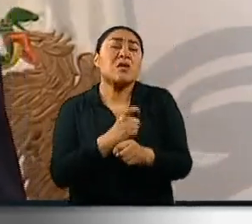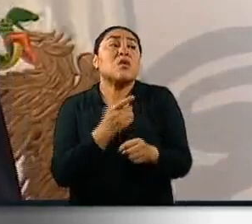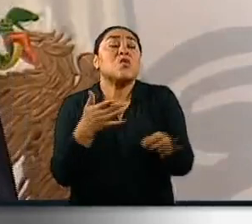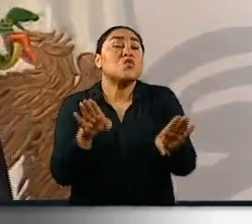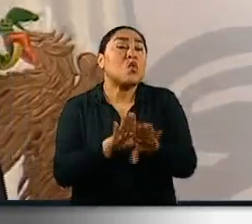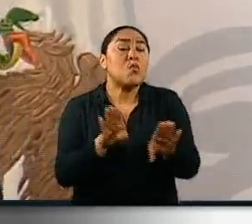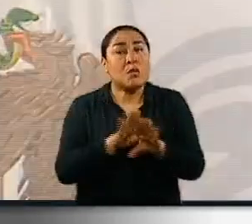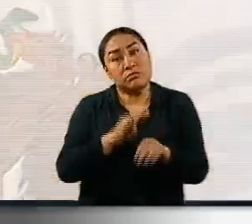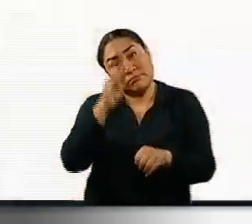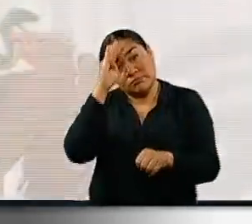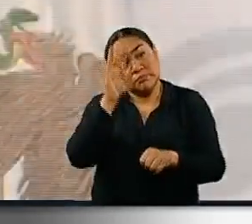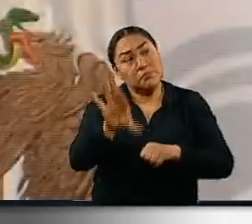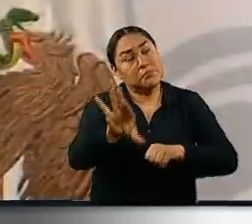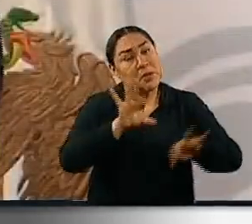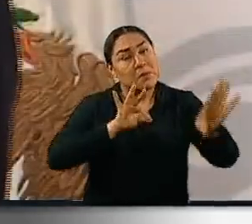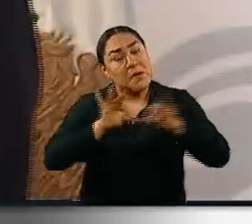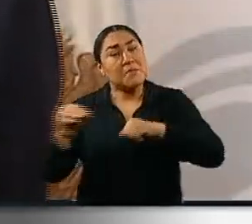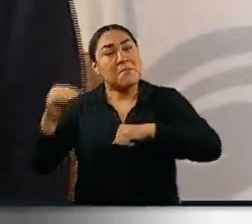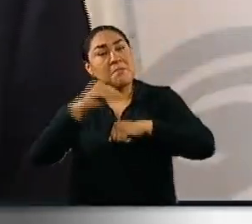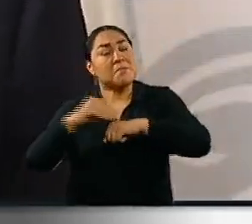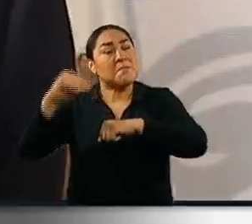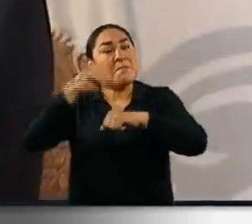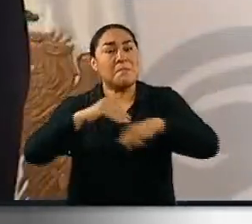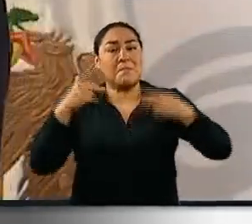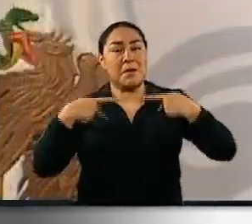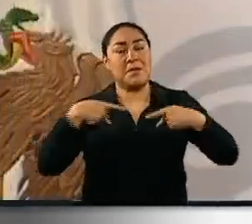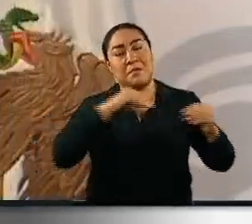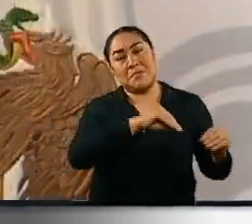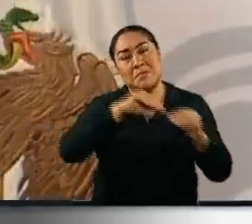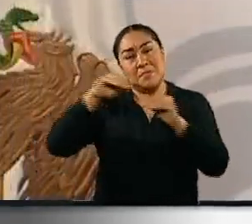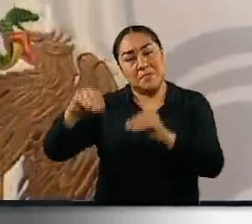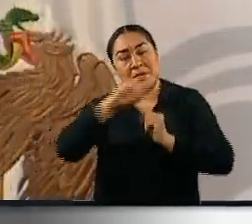cargos en la Suprema Corte. Se hablaría de la eficacia y la